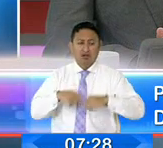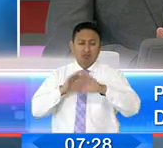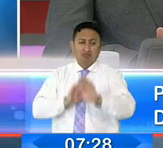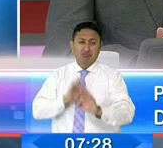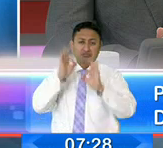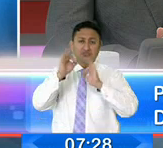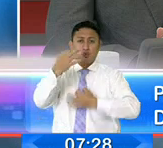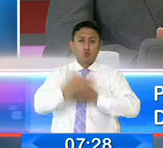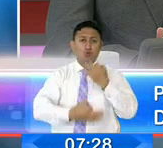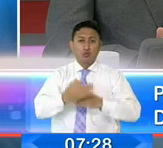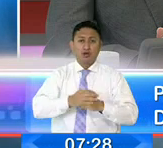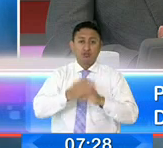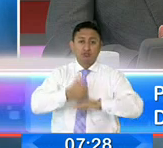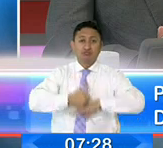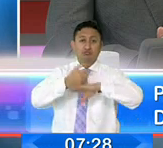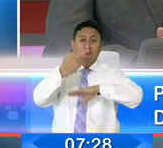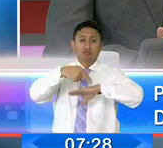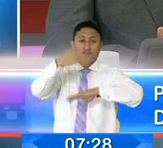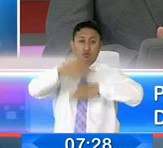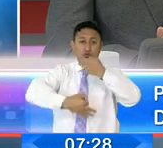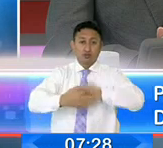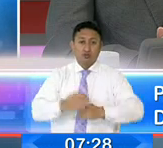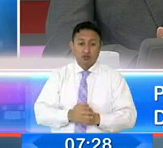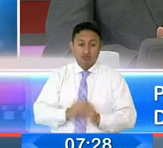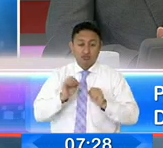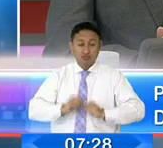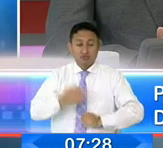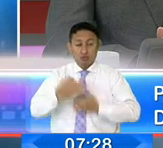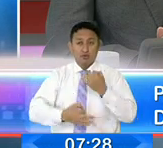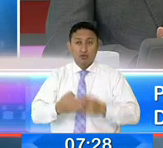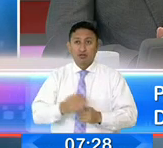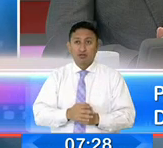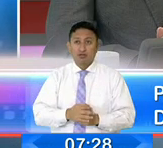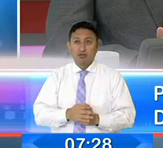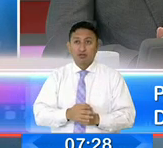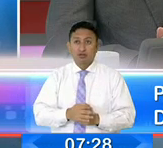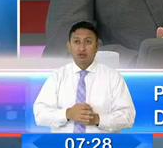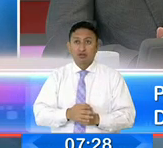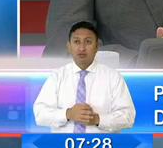a jueces de la Corte Nacional con jueces allegados.